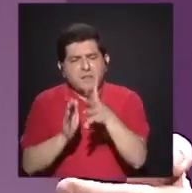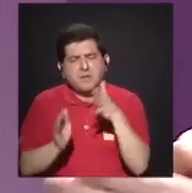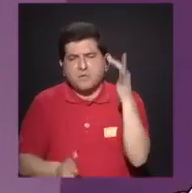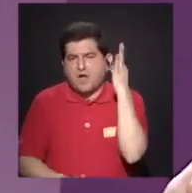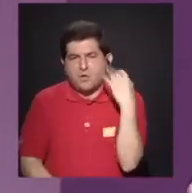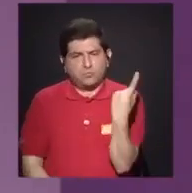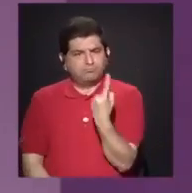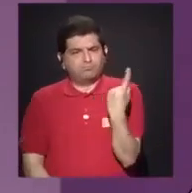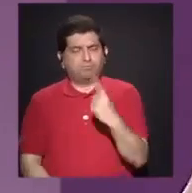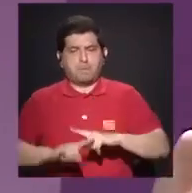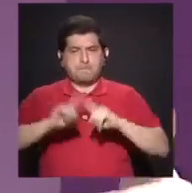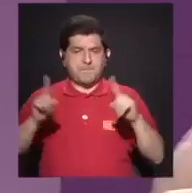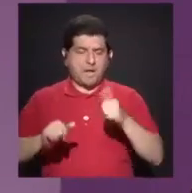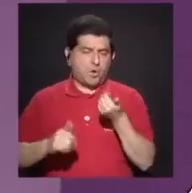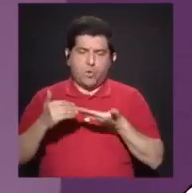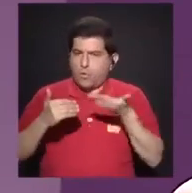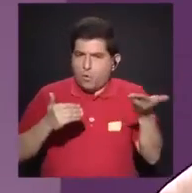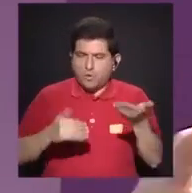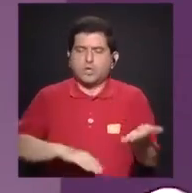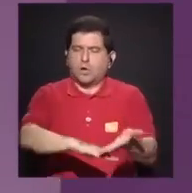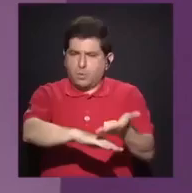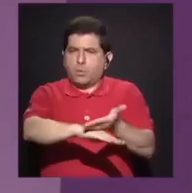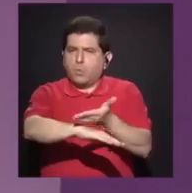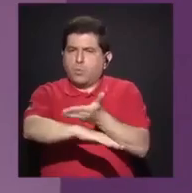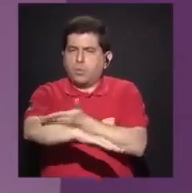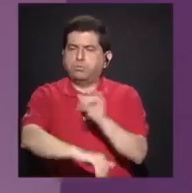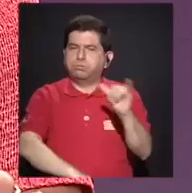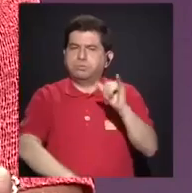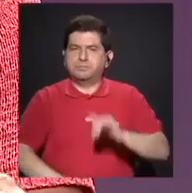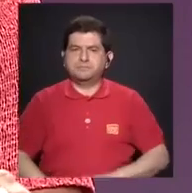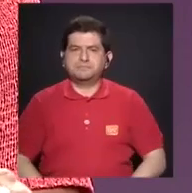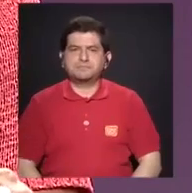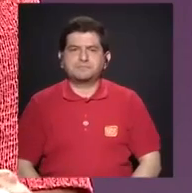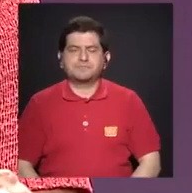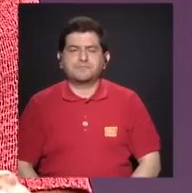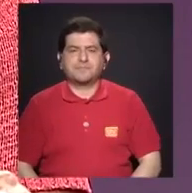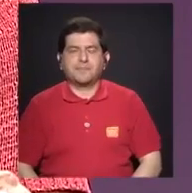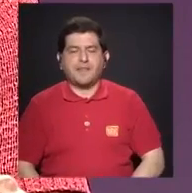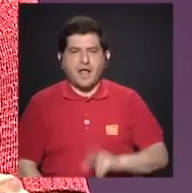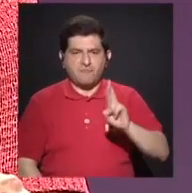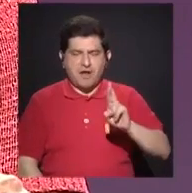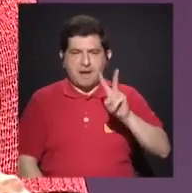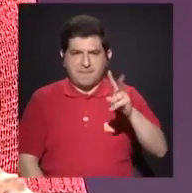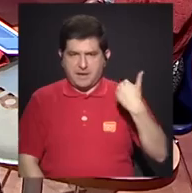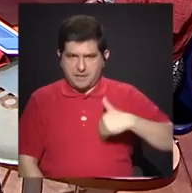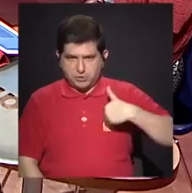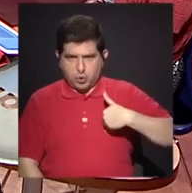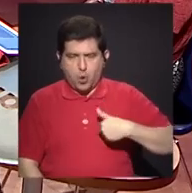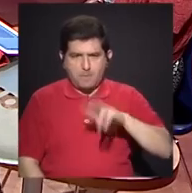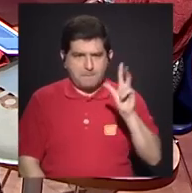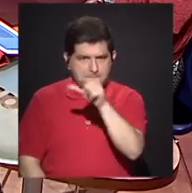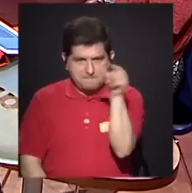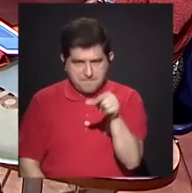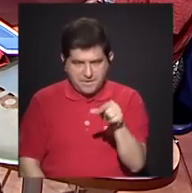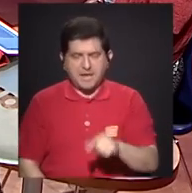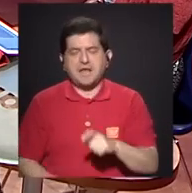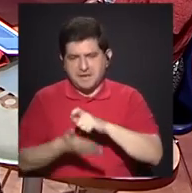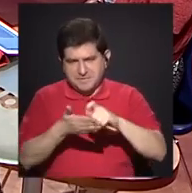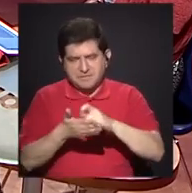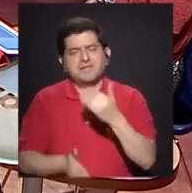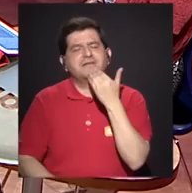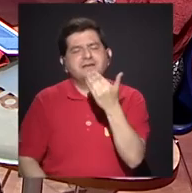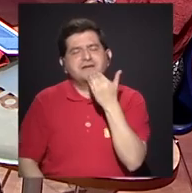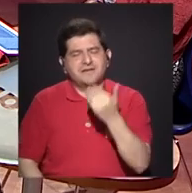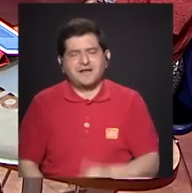Y sin embargo, en otras cosas, pues hemos avanzado muchísimo también. Don Renán Vargas de Tres Ríos nos escribe. Don Renán, muchas gracias